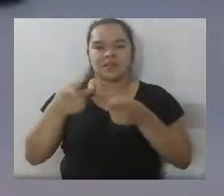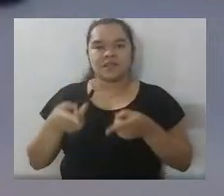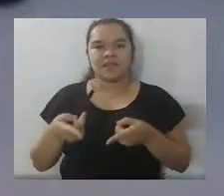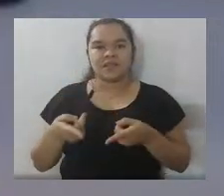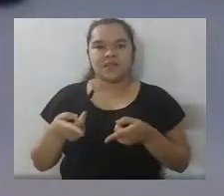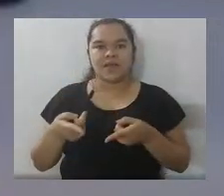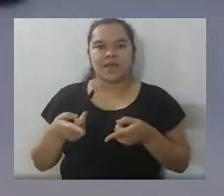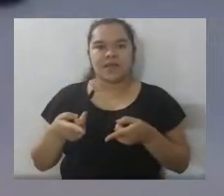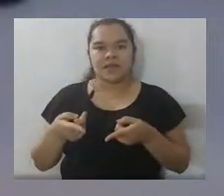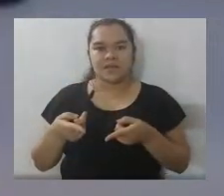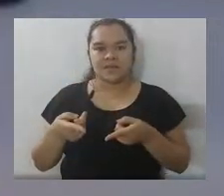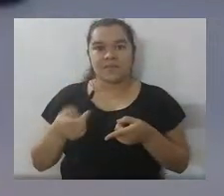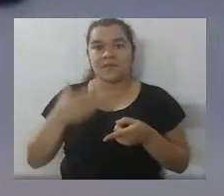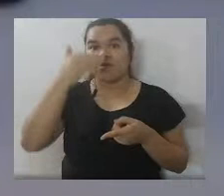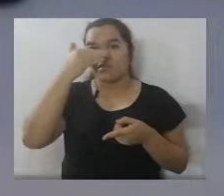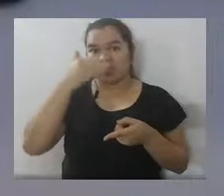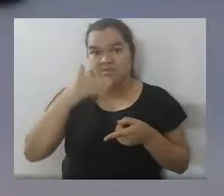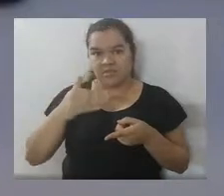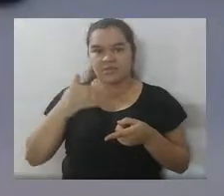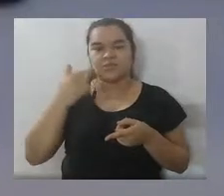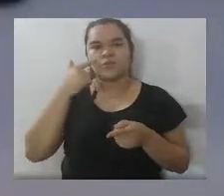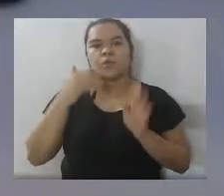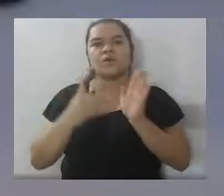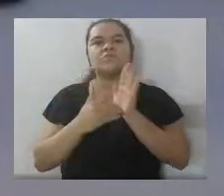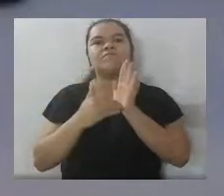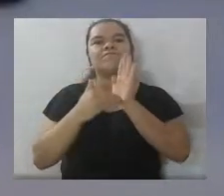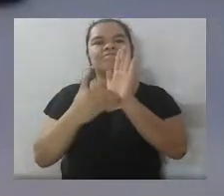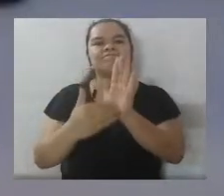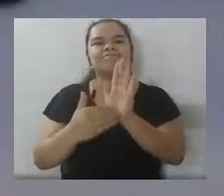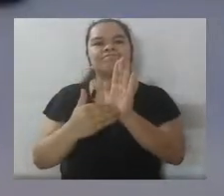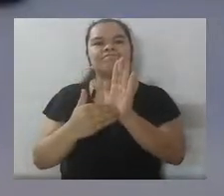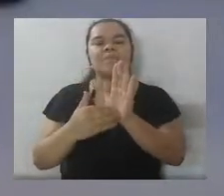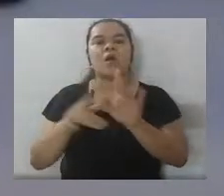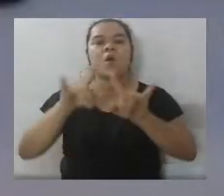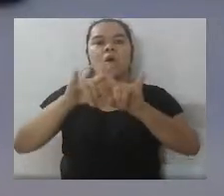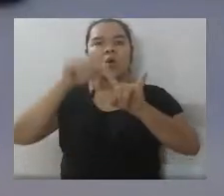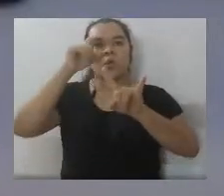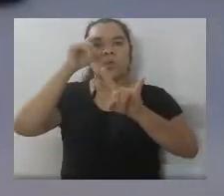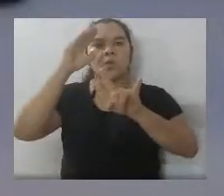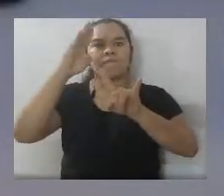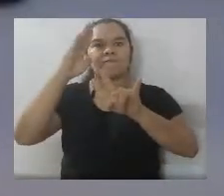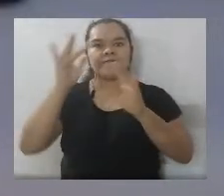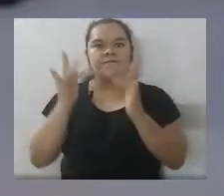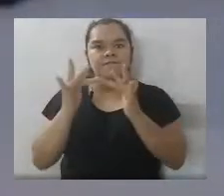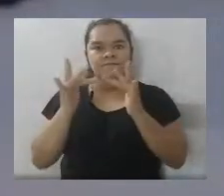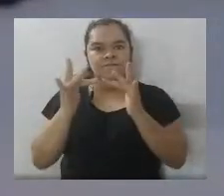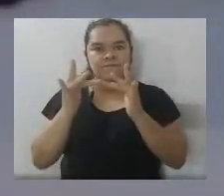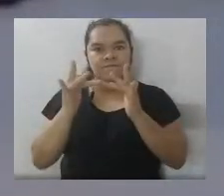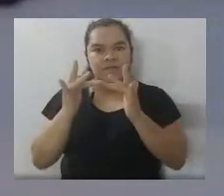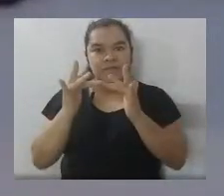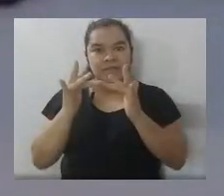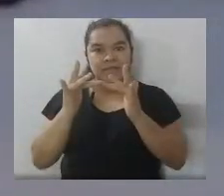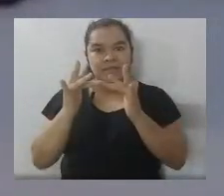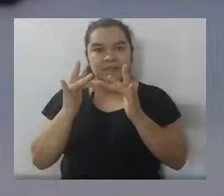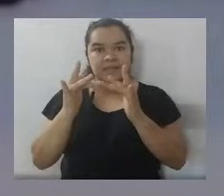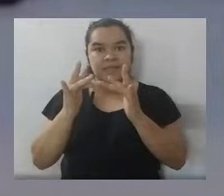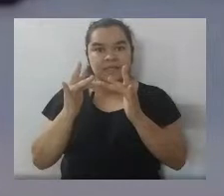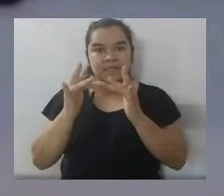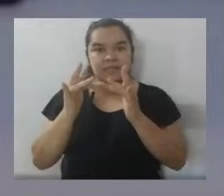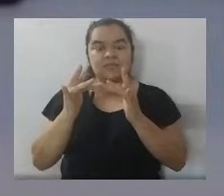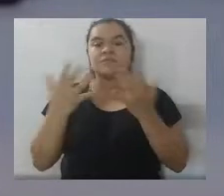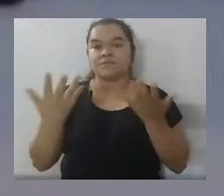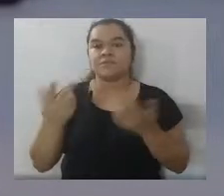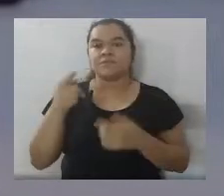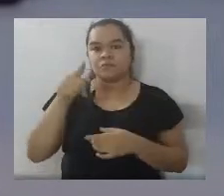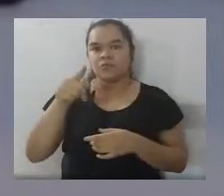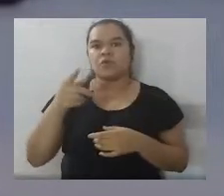van a dejar las direcciones de la página web de la facultad y de la Secretaría de Asuntos